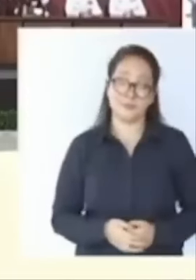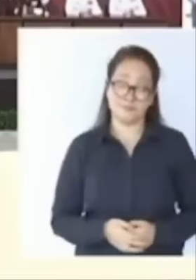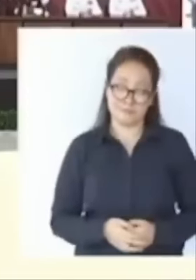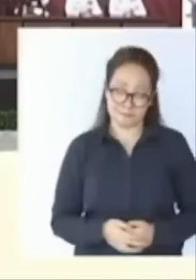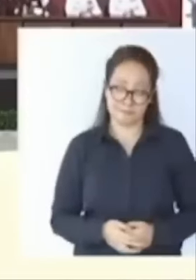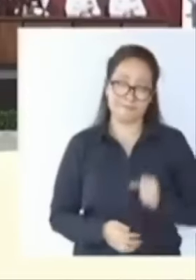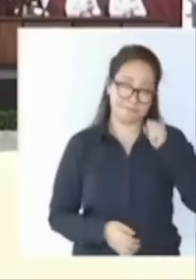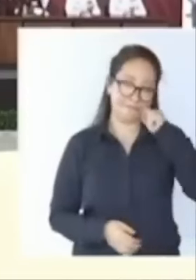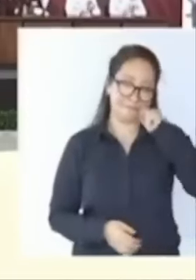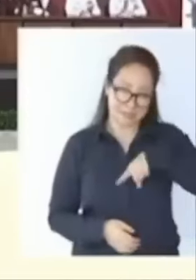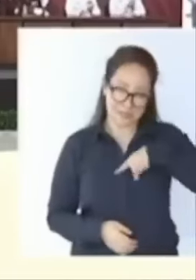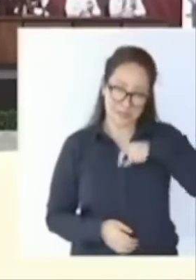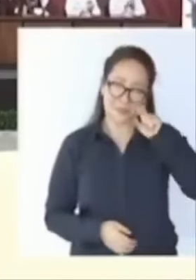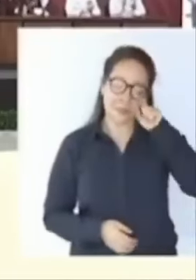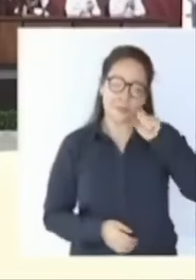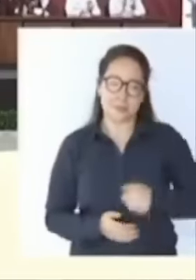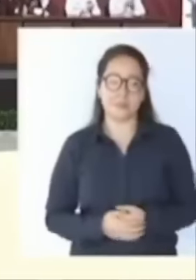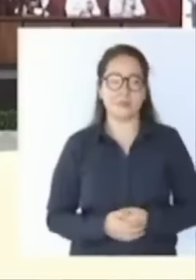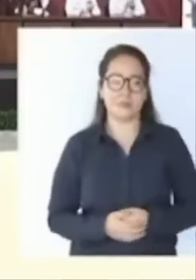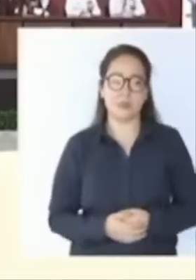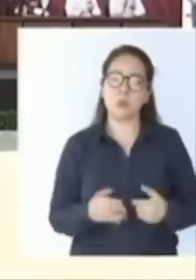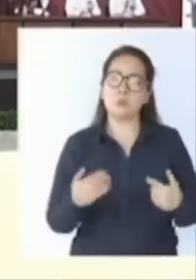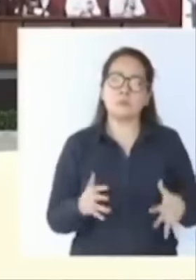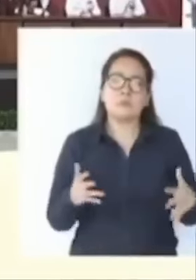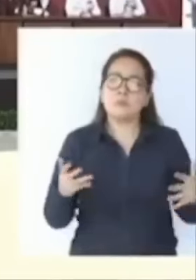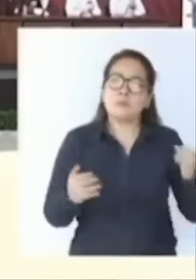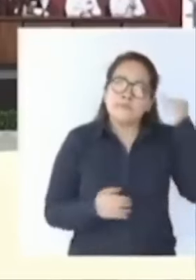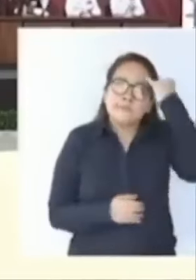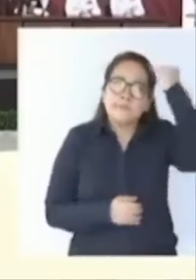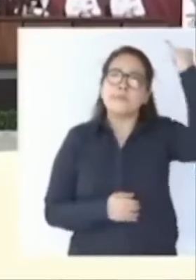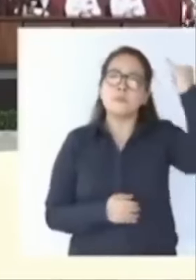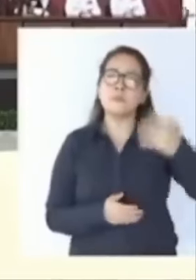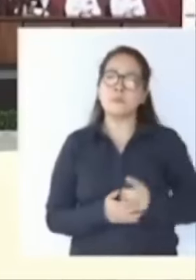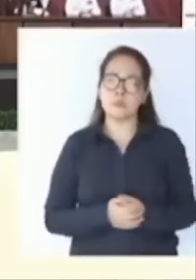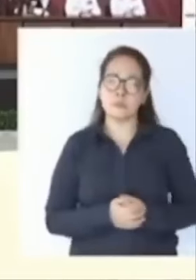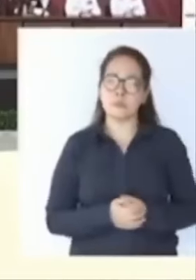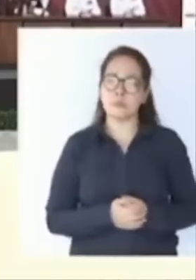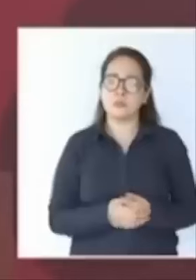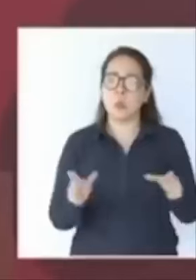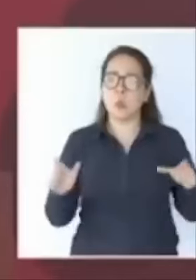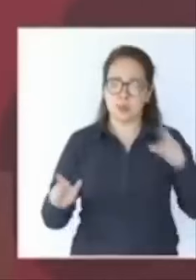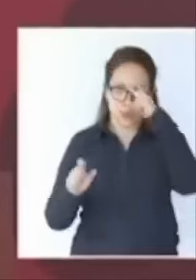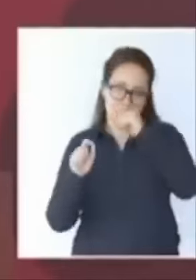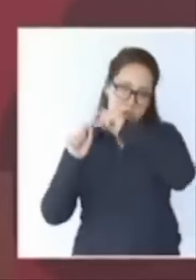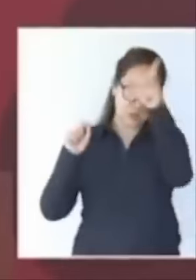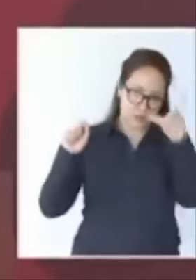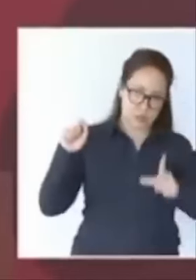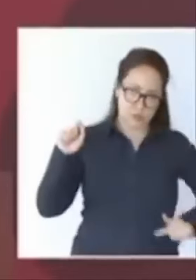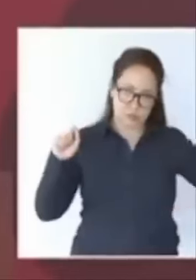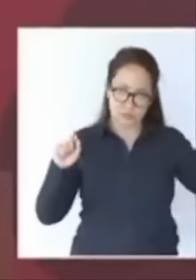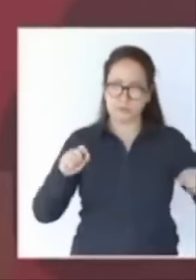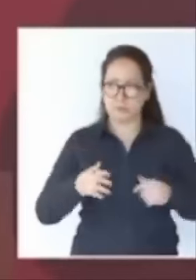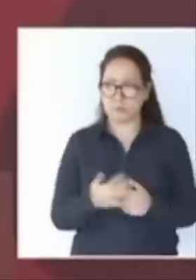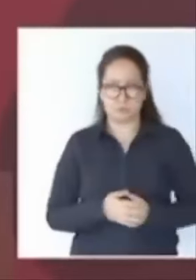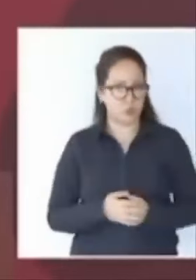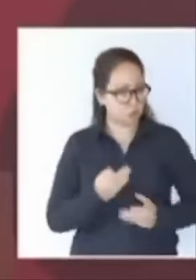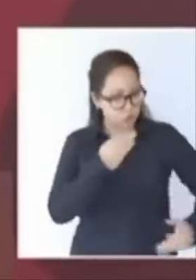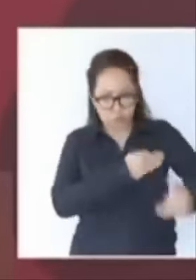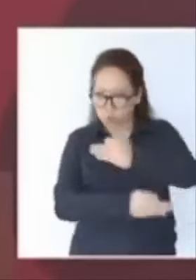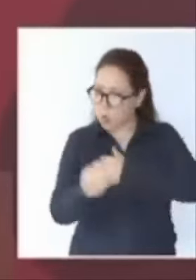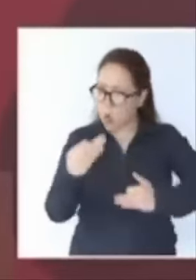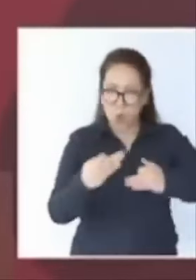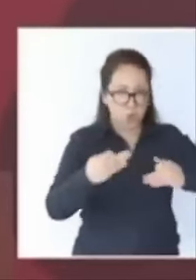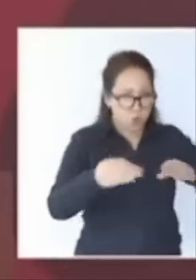eso también se creó la Guardia Nacional y todos juntos